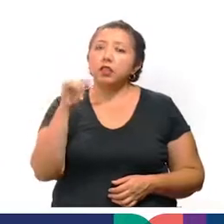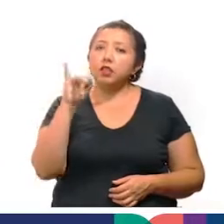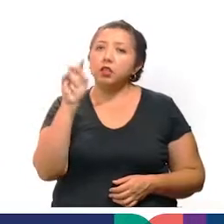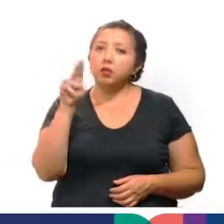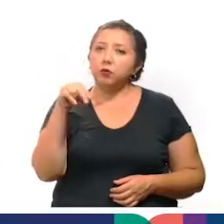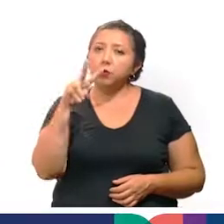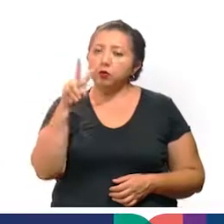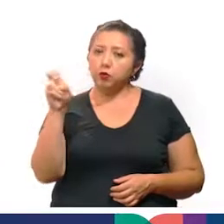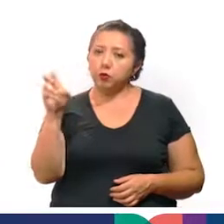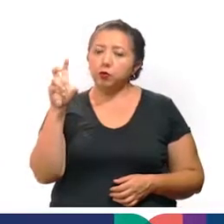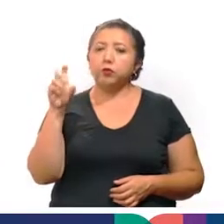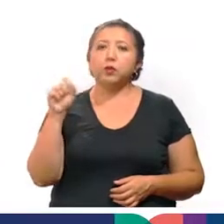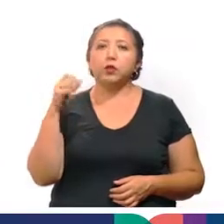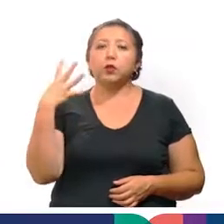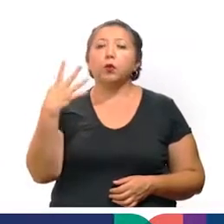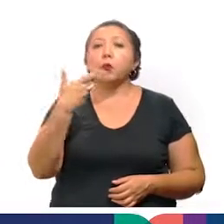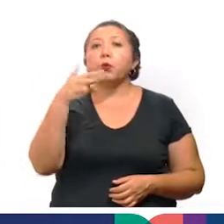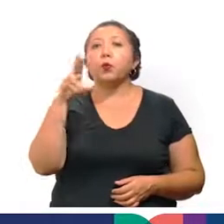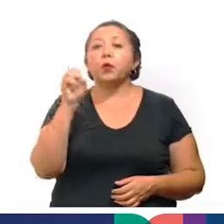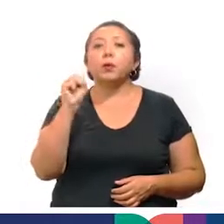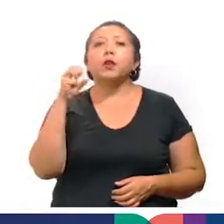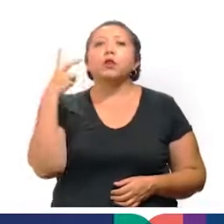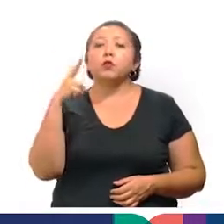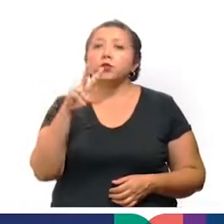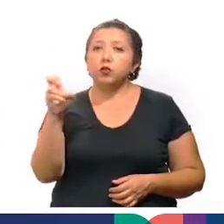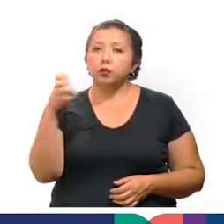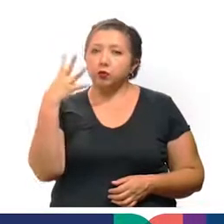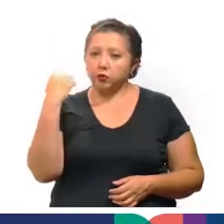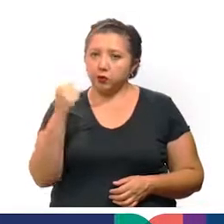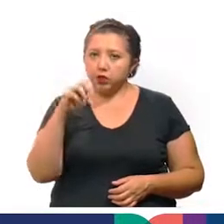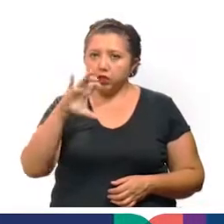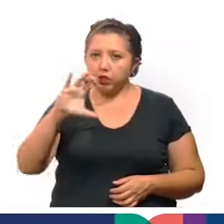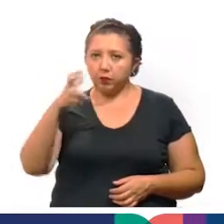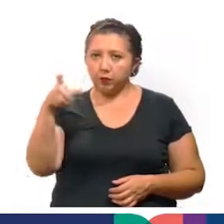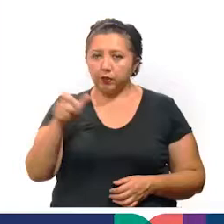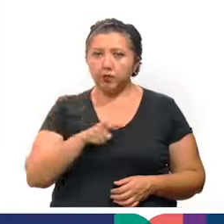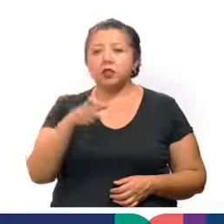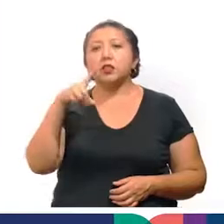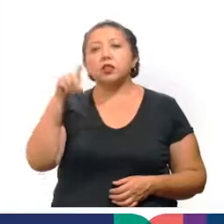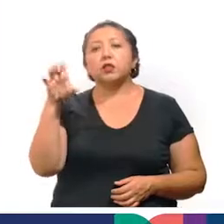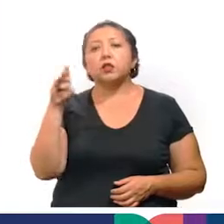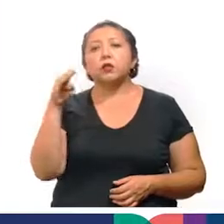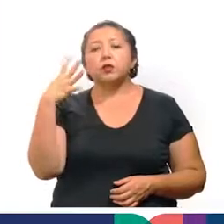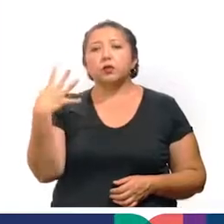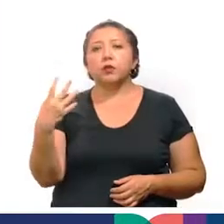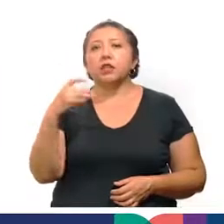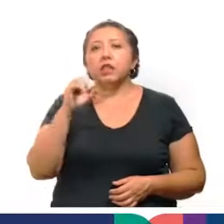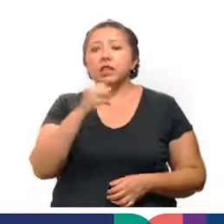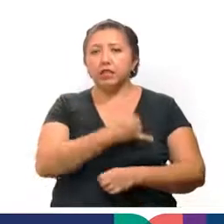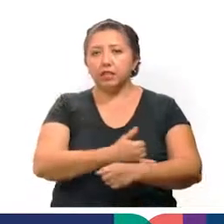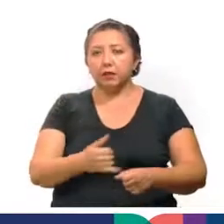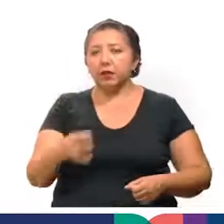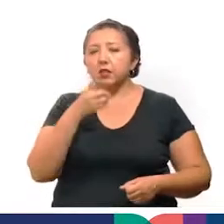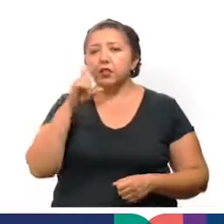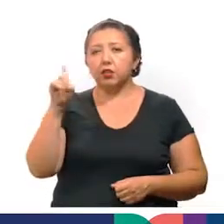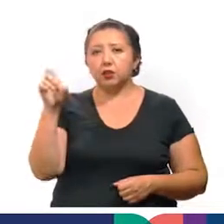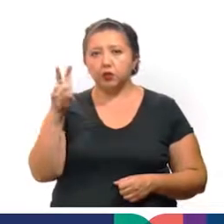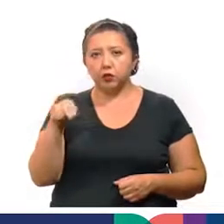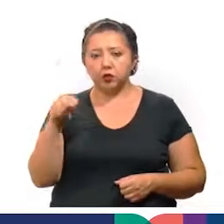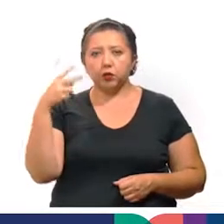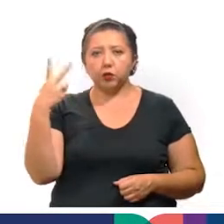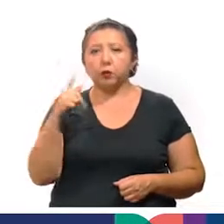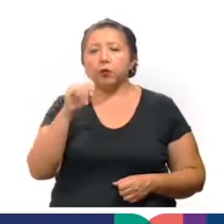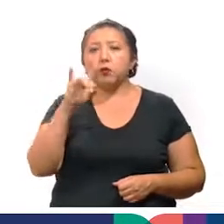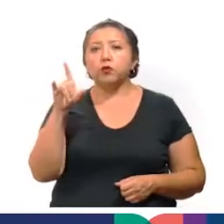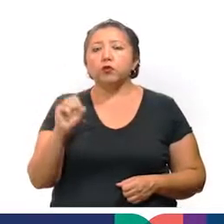Tinum 224, Junucmá 209, Chemash 194, Izamal 182,